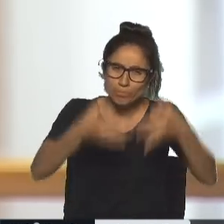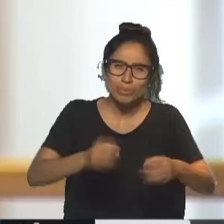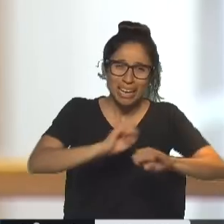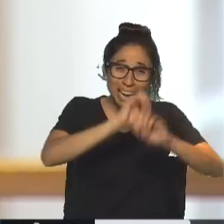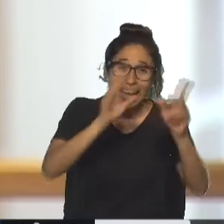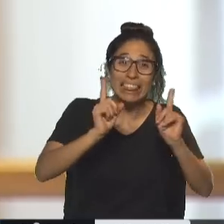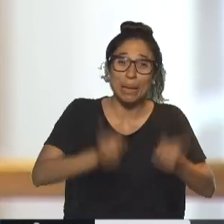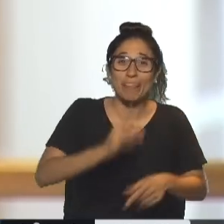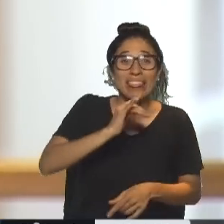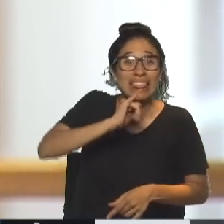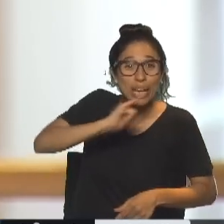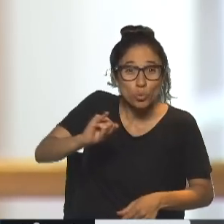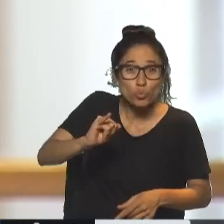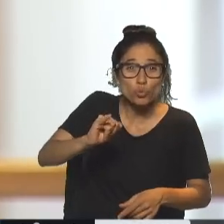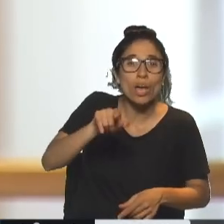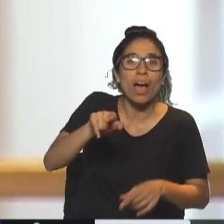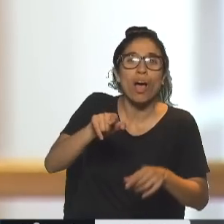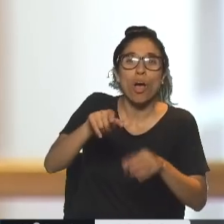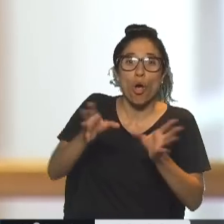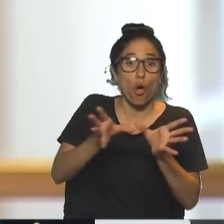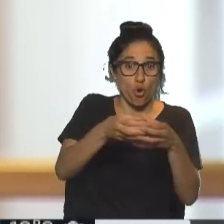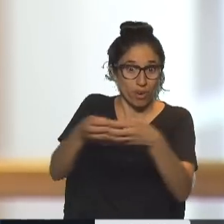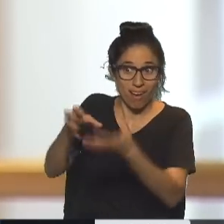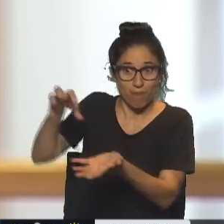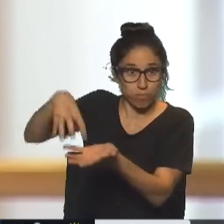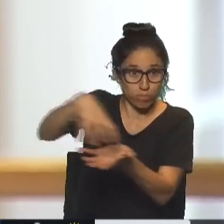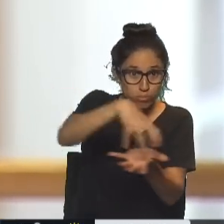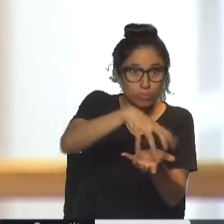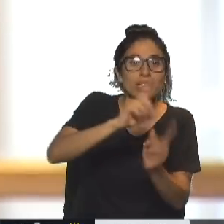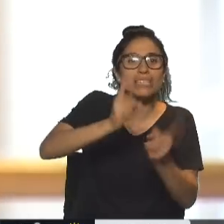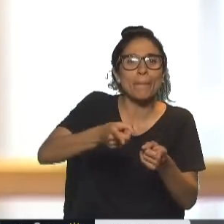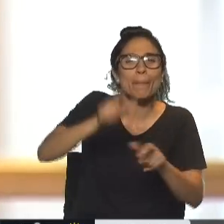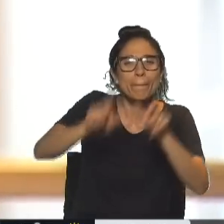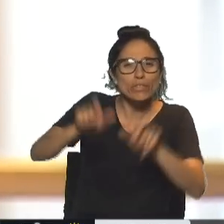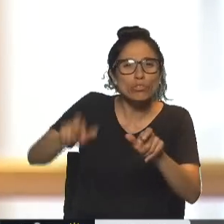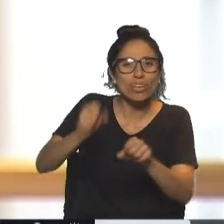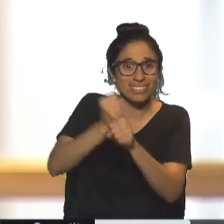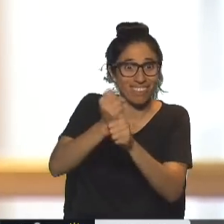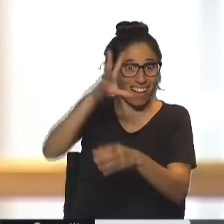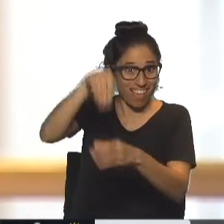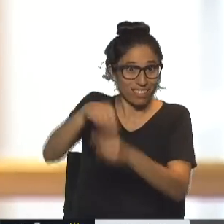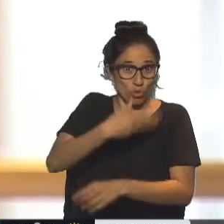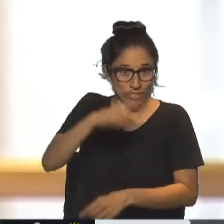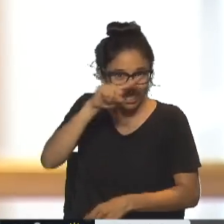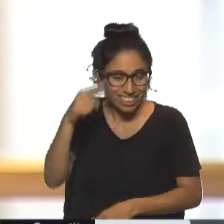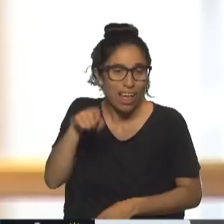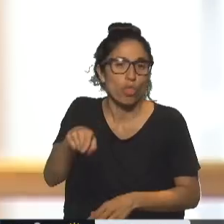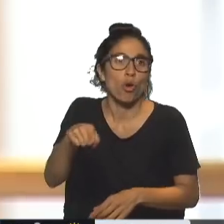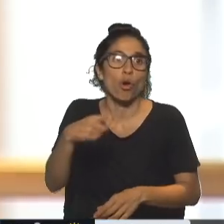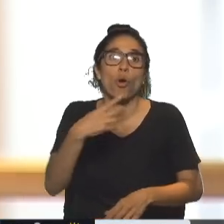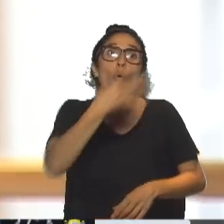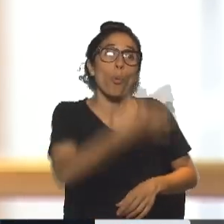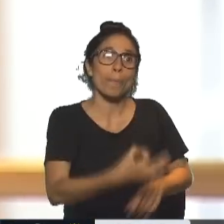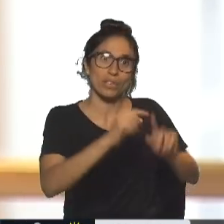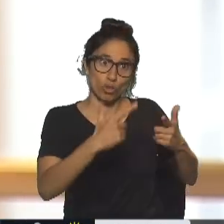de los funcionarios que son responsables de incumplir este fallo. Y además, nuestro bloque en el Congreso de Juntos